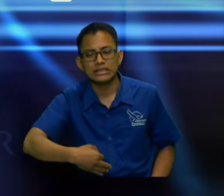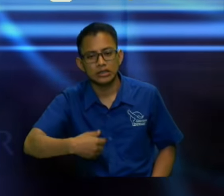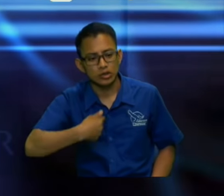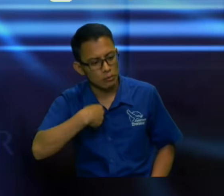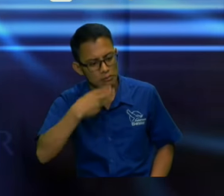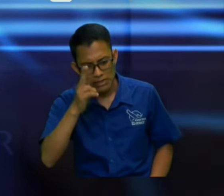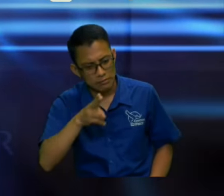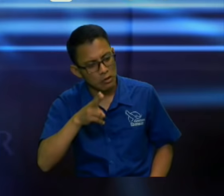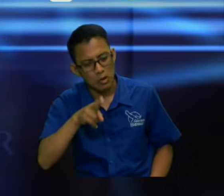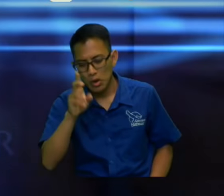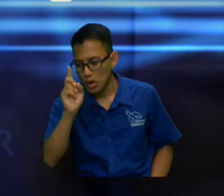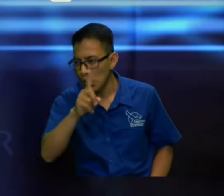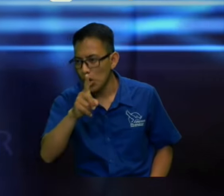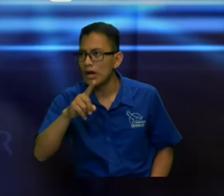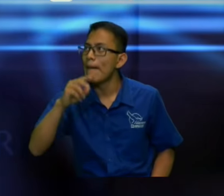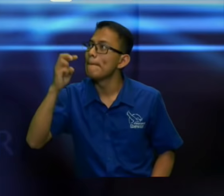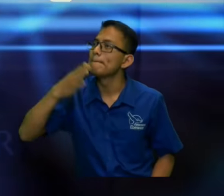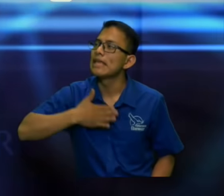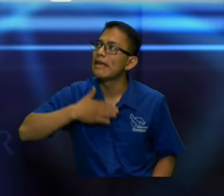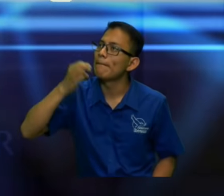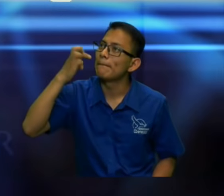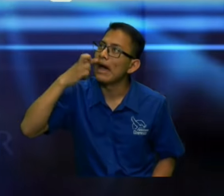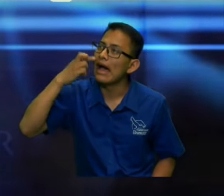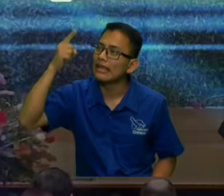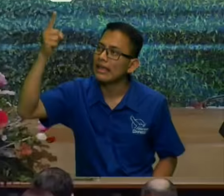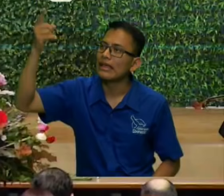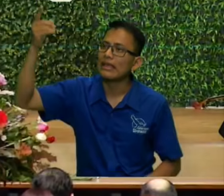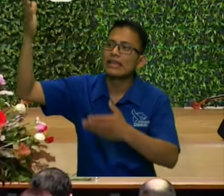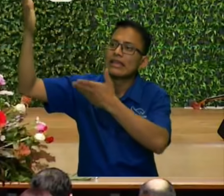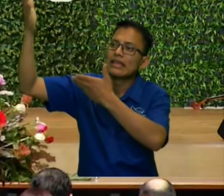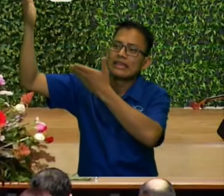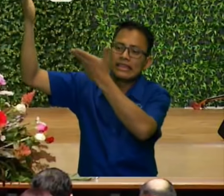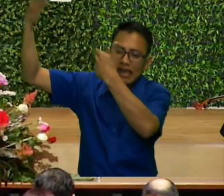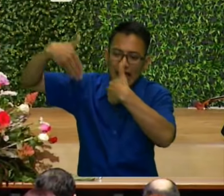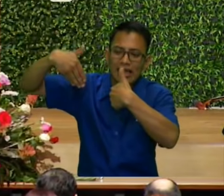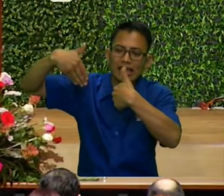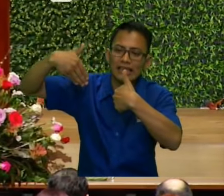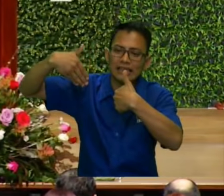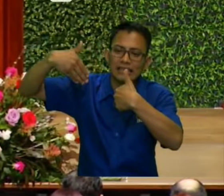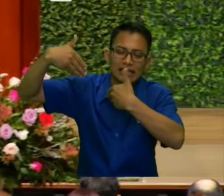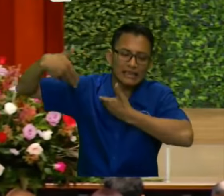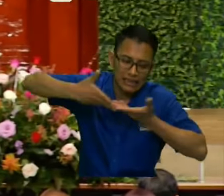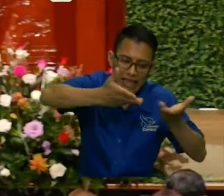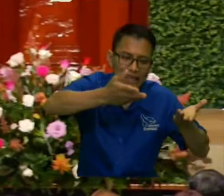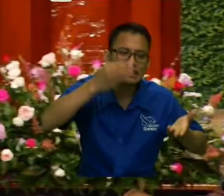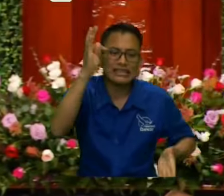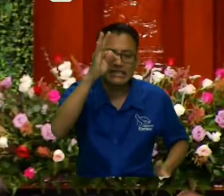mismo. ¿Y cómo da testimonio mi Padre de mí mismo?